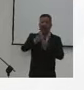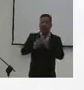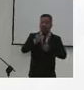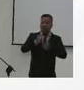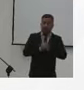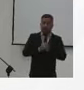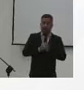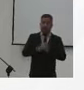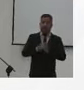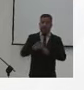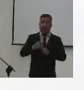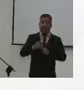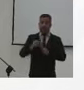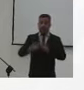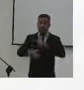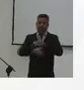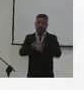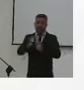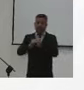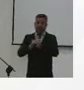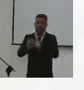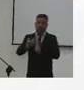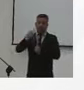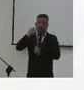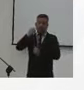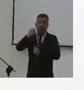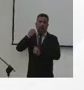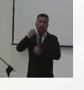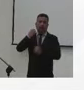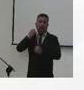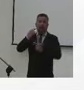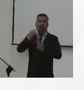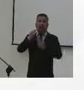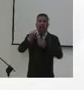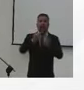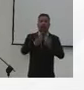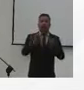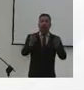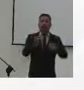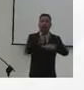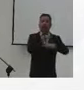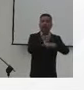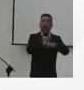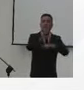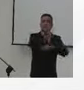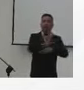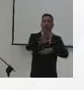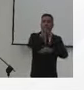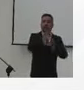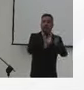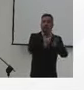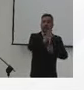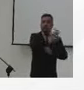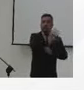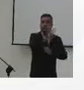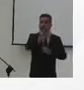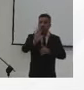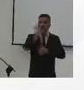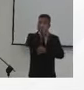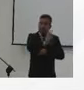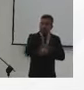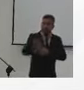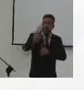proyectar lo siguiente. Nuestra relación históricamente se ha enmarcado con los institutos departamentales de deporte.